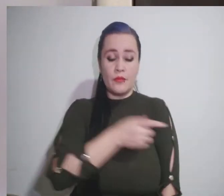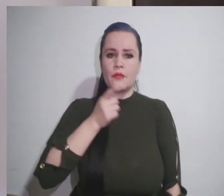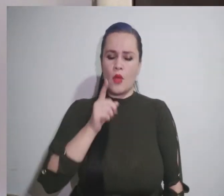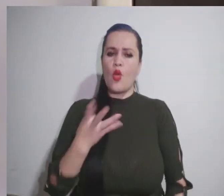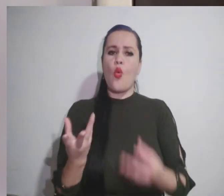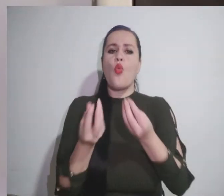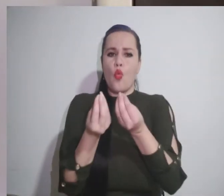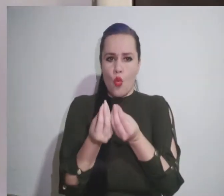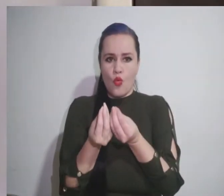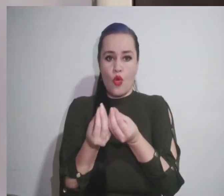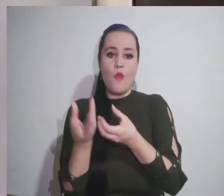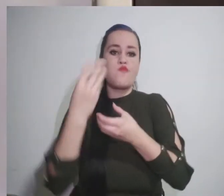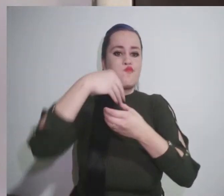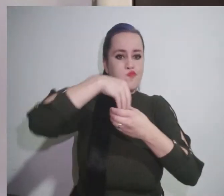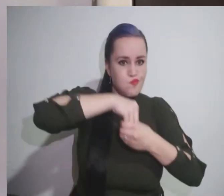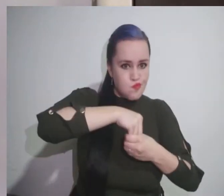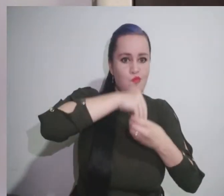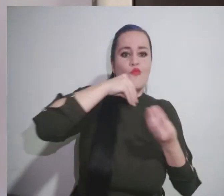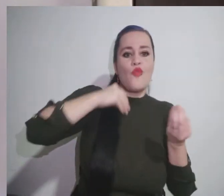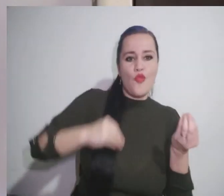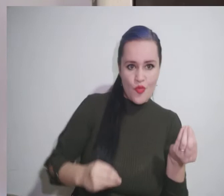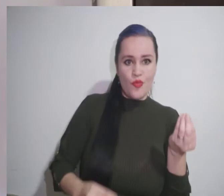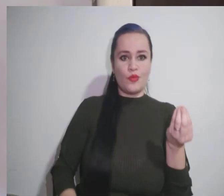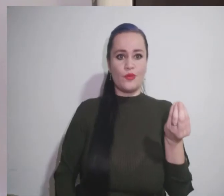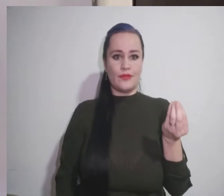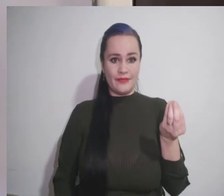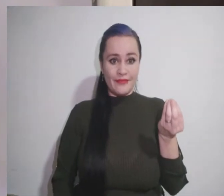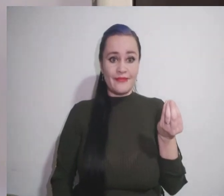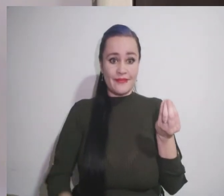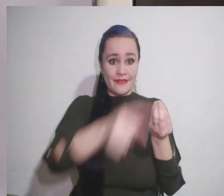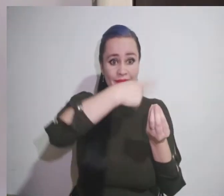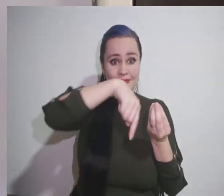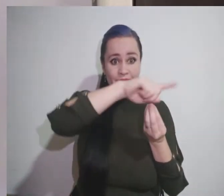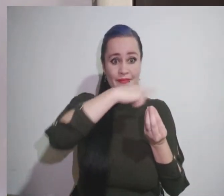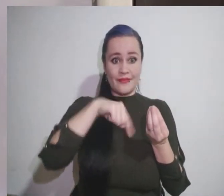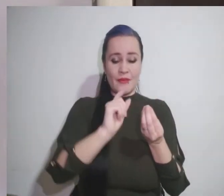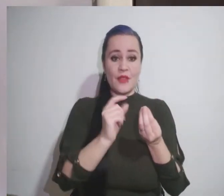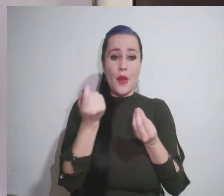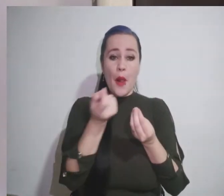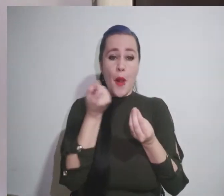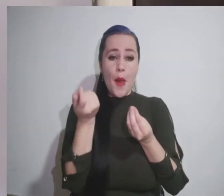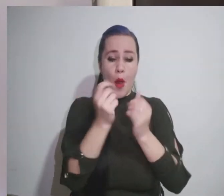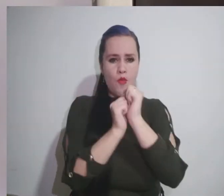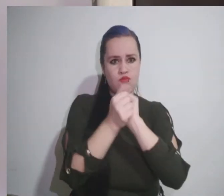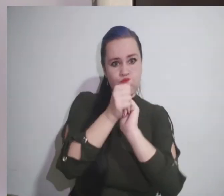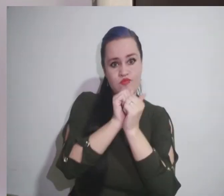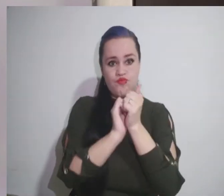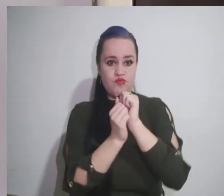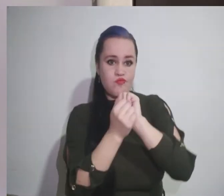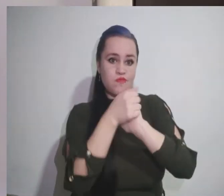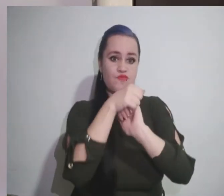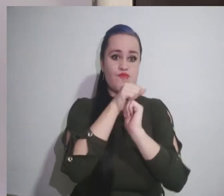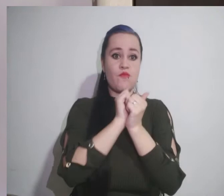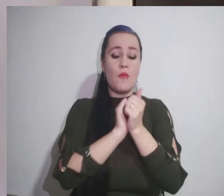Las proteínas son un grupo de compuestos químicos que entran dentro de otro grupo que reciben el nombre de biomoléculas y